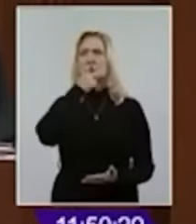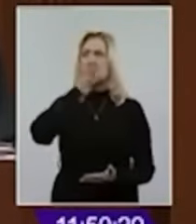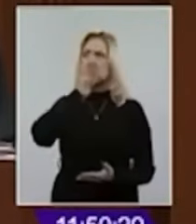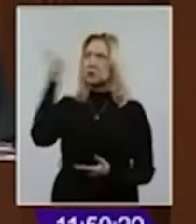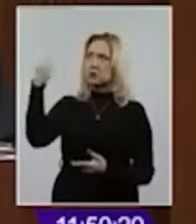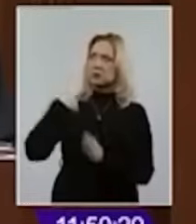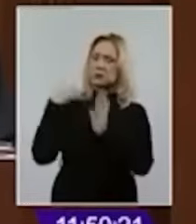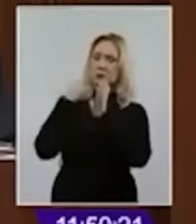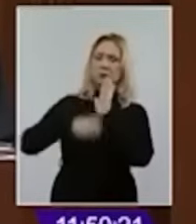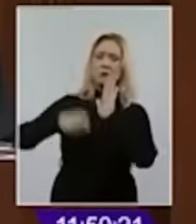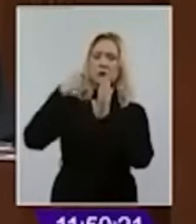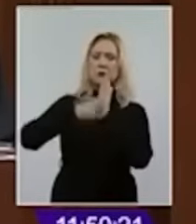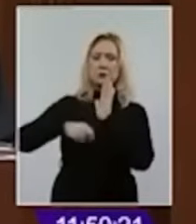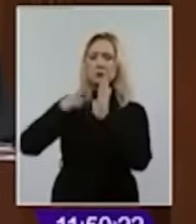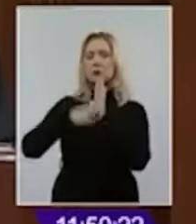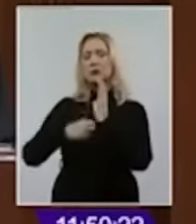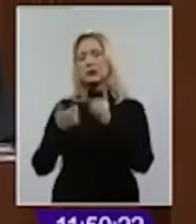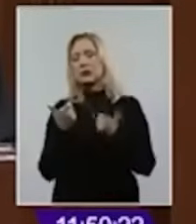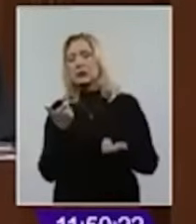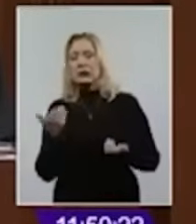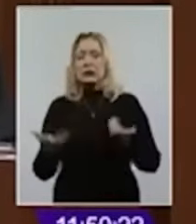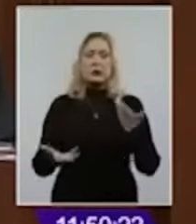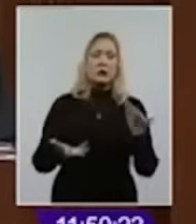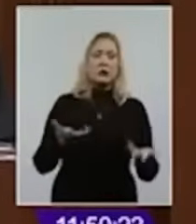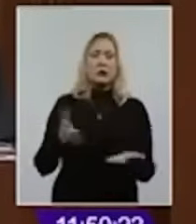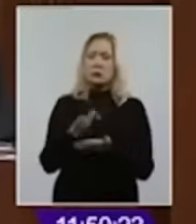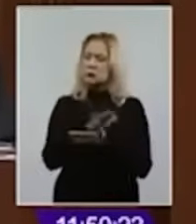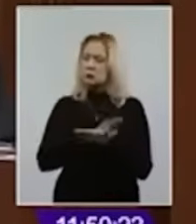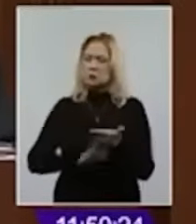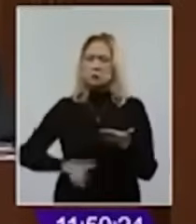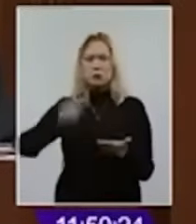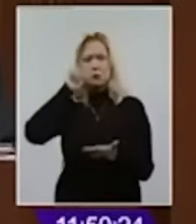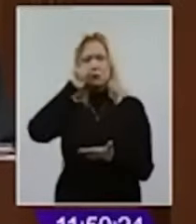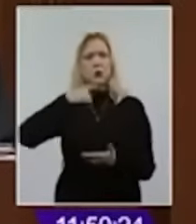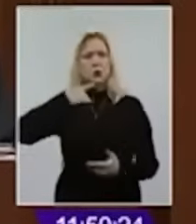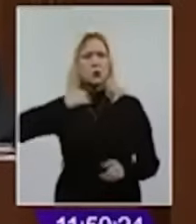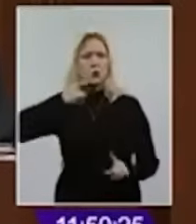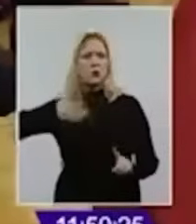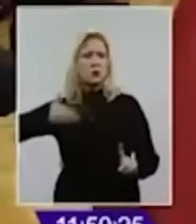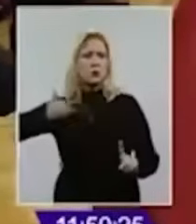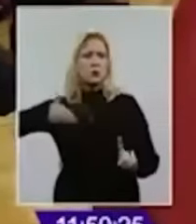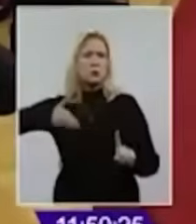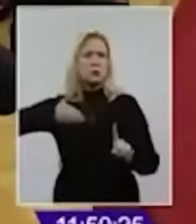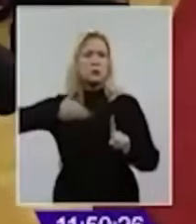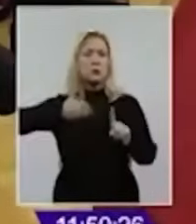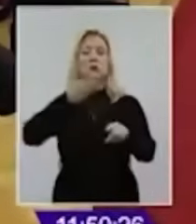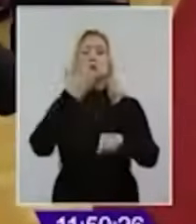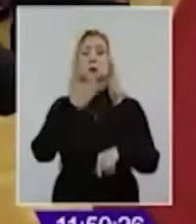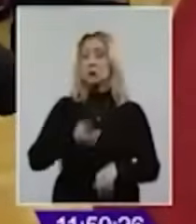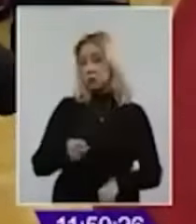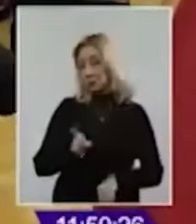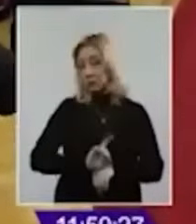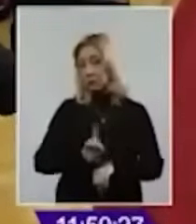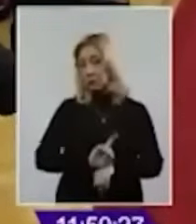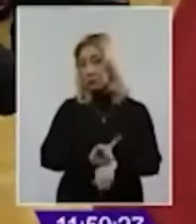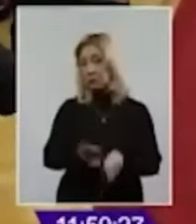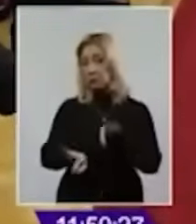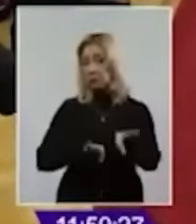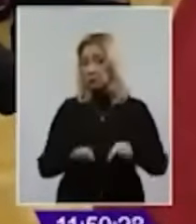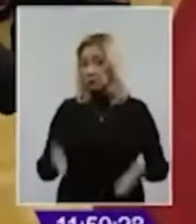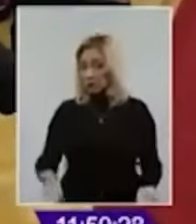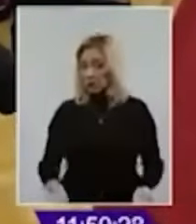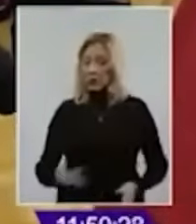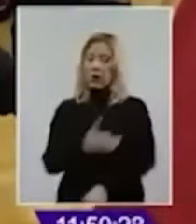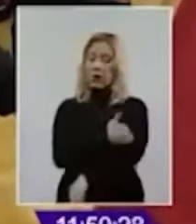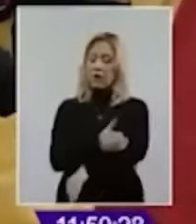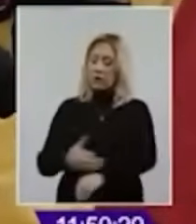y sus limitaciones económicas, que nos llevaron a luchar por la sobrevivencia cotidiana, producto de una familia con